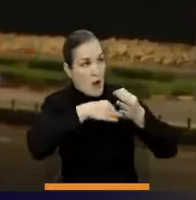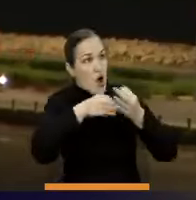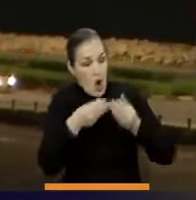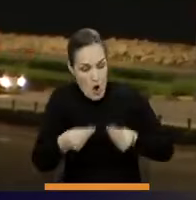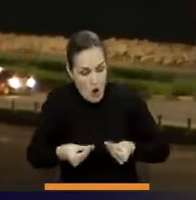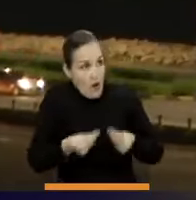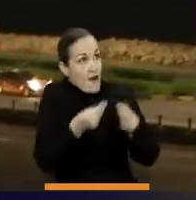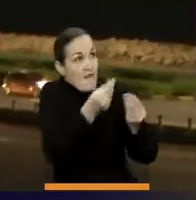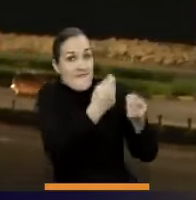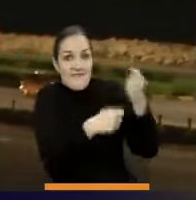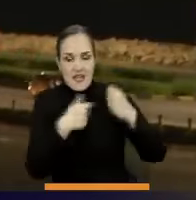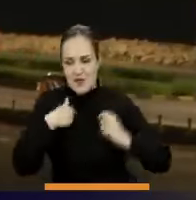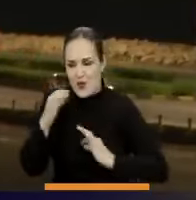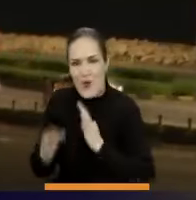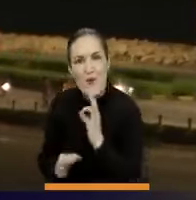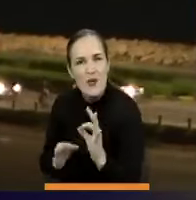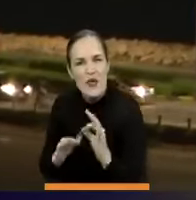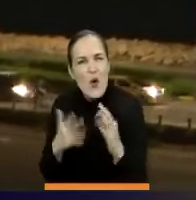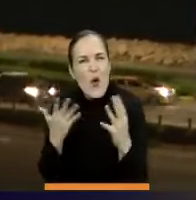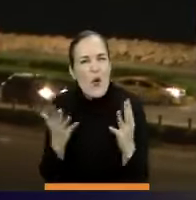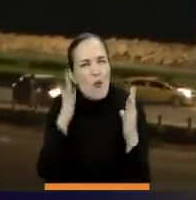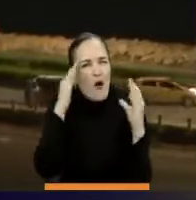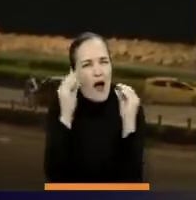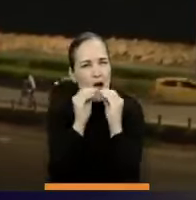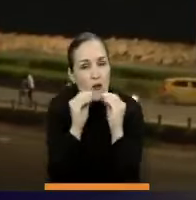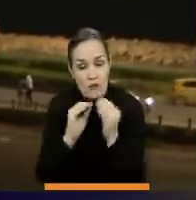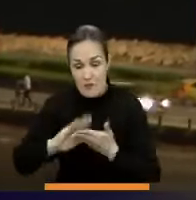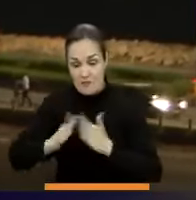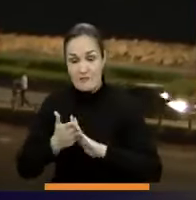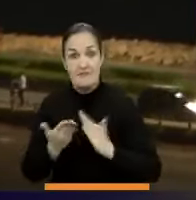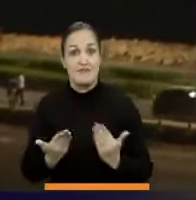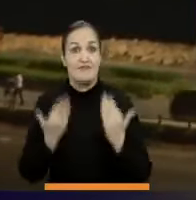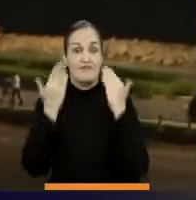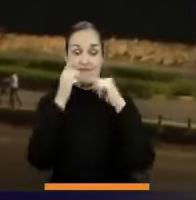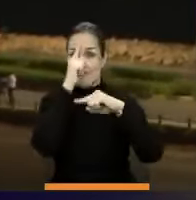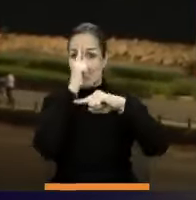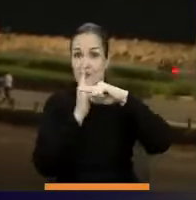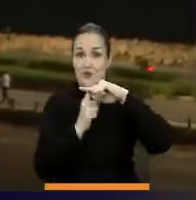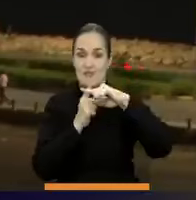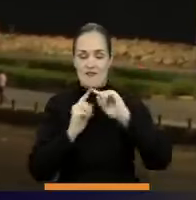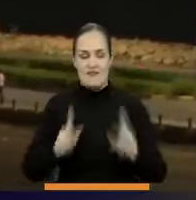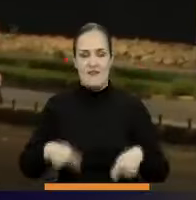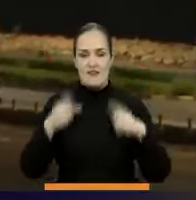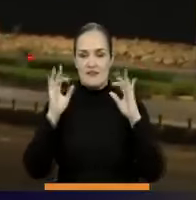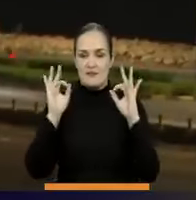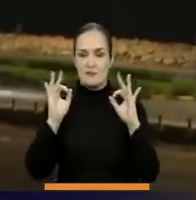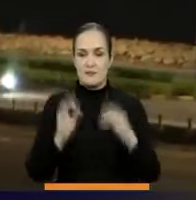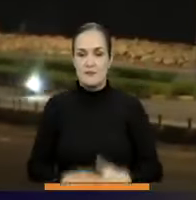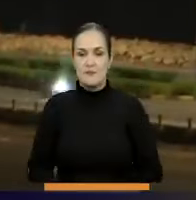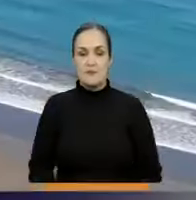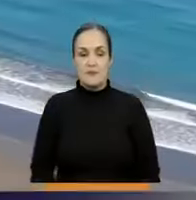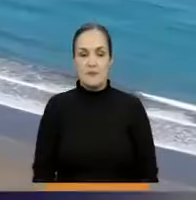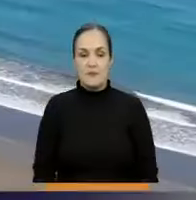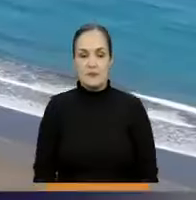estos bonos que finalmente, según estas comunidades, pues está impactando positivamente en su calidad de vida.